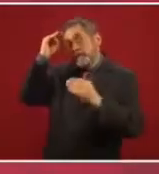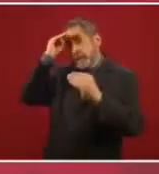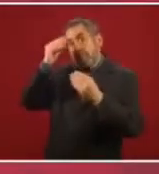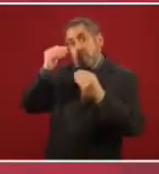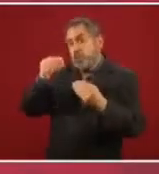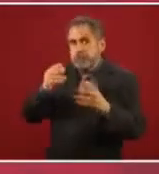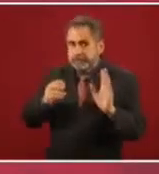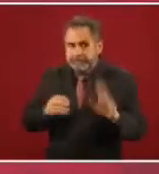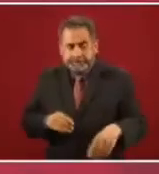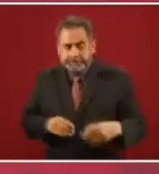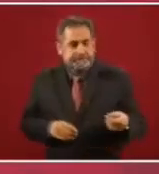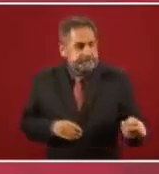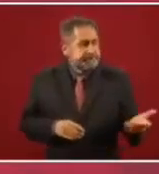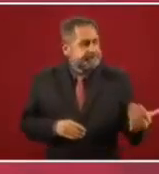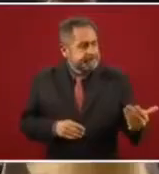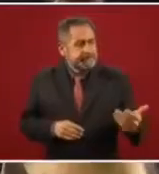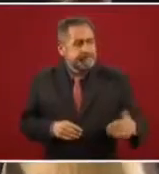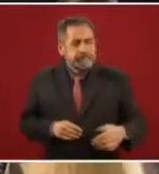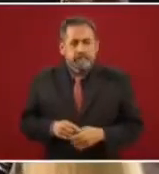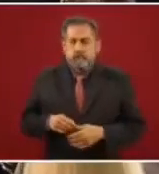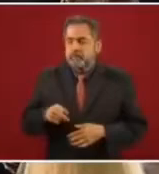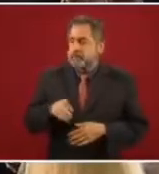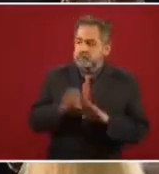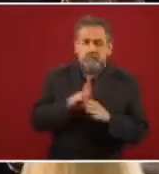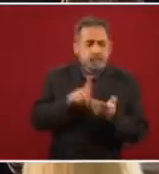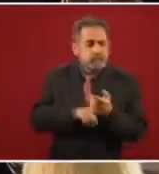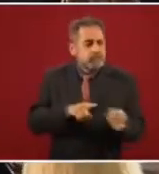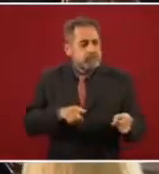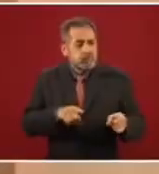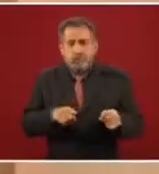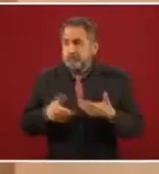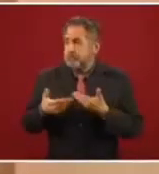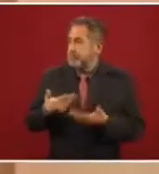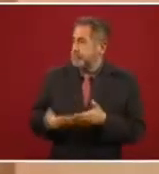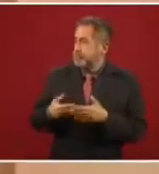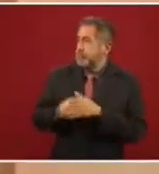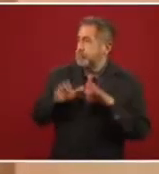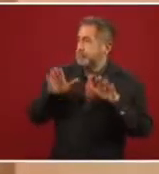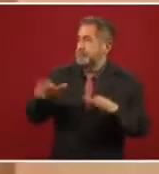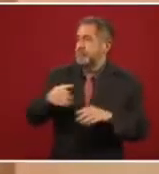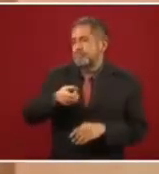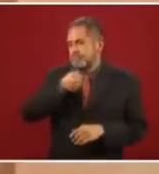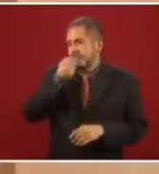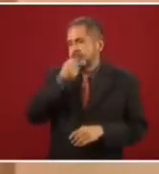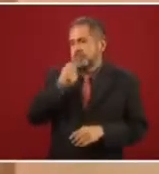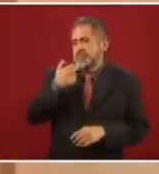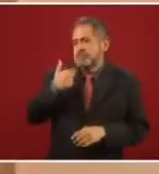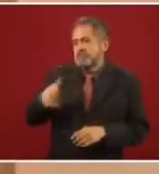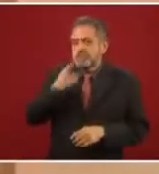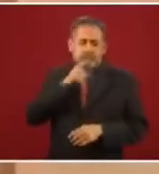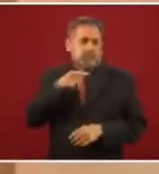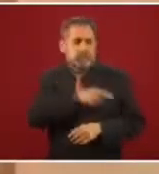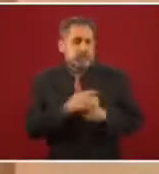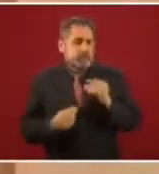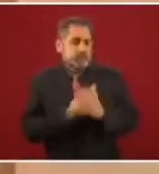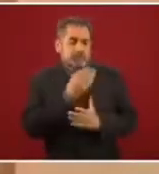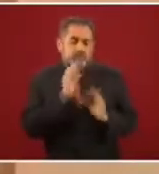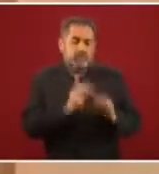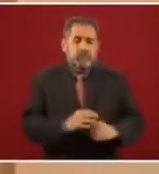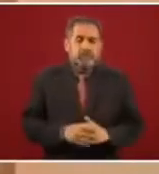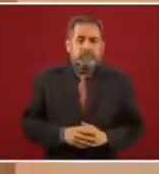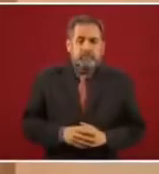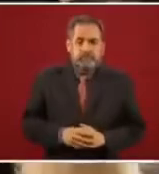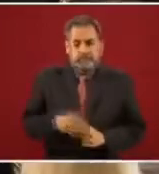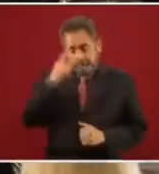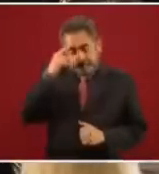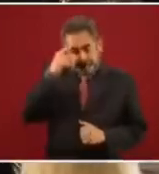Reflexión. Síguele. Acerca de la tecnología y antigüedad de las actuales aeronaves que transportan al Ejecutivo Federal. La presidencia…